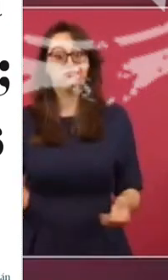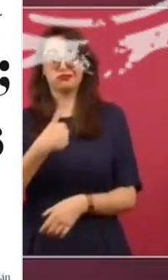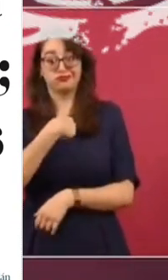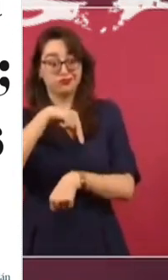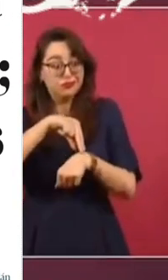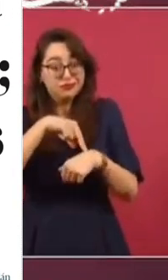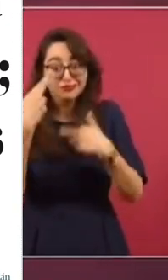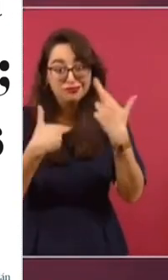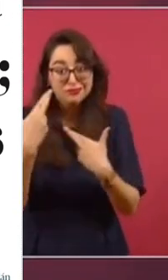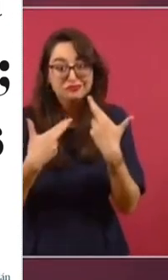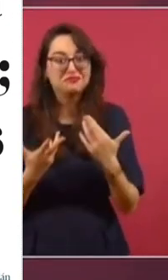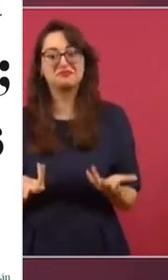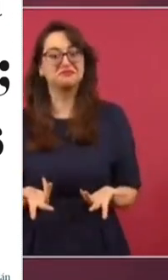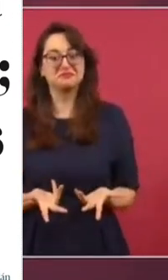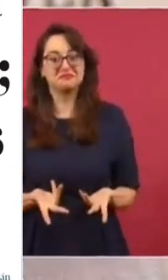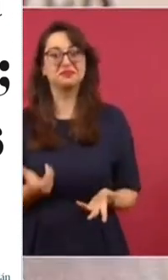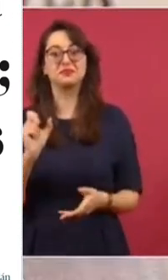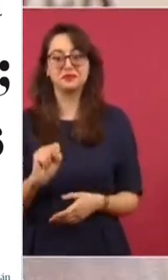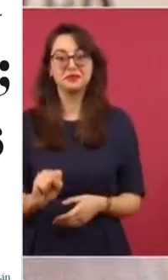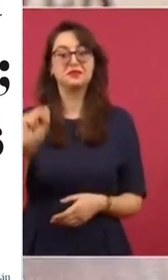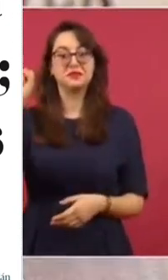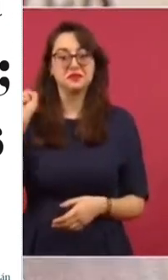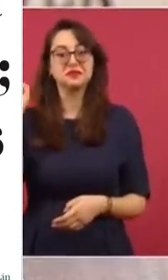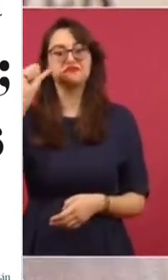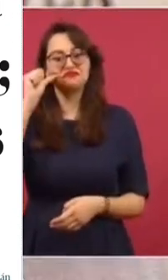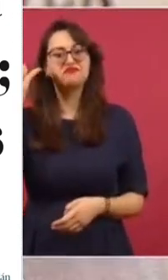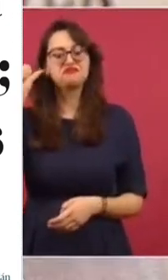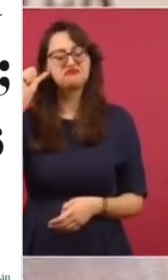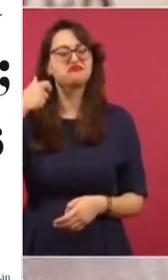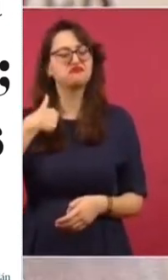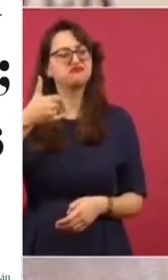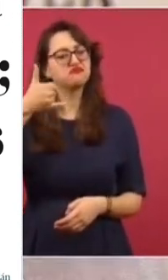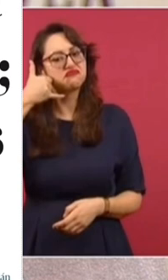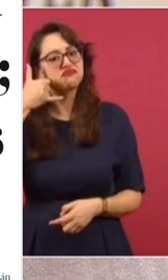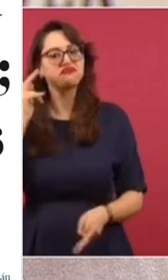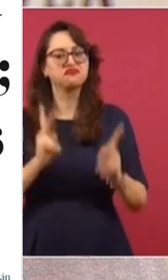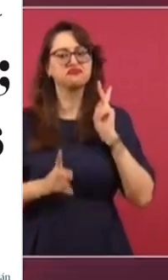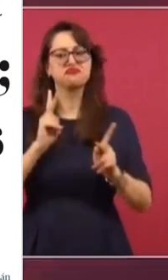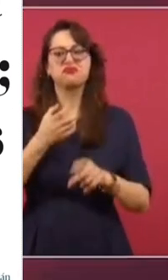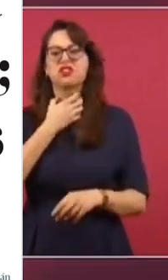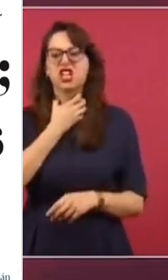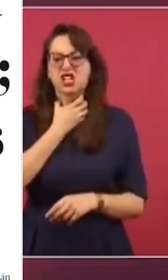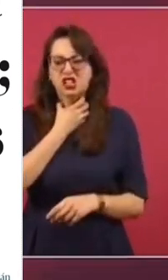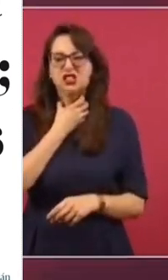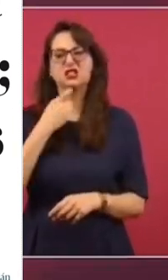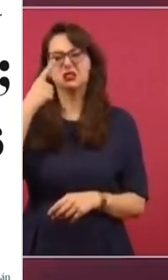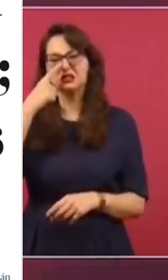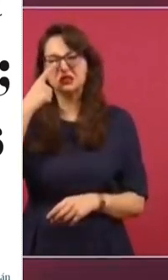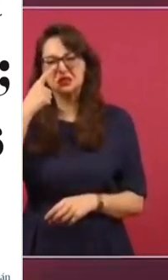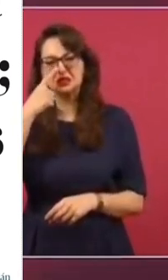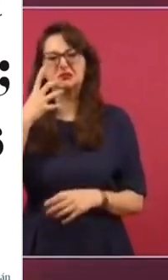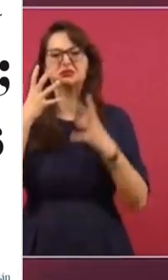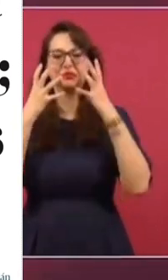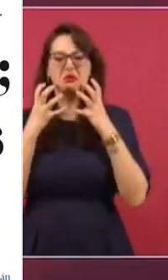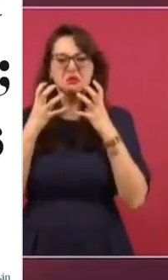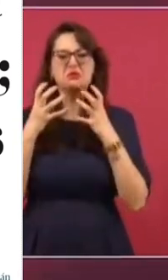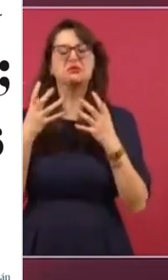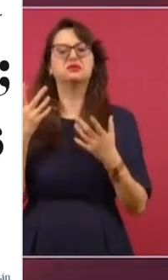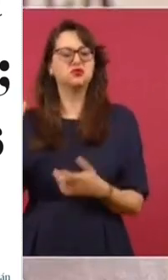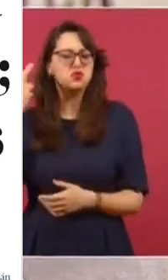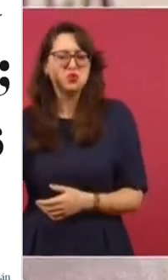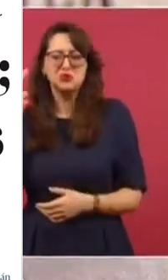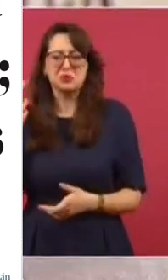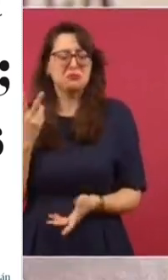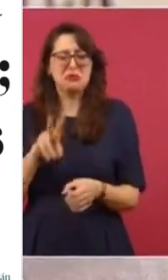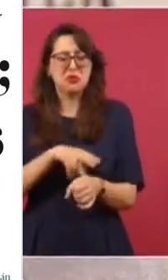Doctor, pero yo el sábado y ayer que platiqué con él, se le escuchaba, como se dice comúnmente, mormado, un poco no ronco, sino constipado. Pues esos